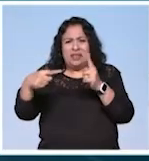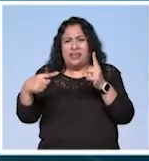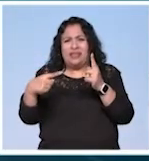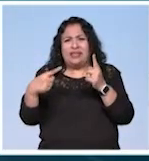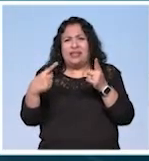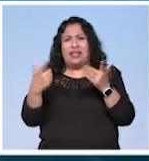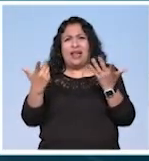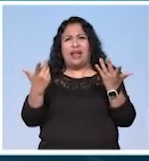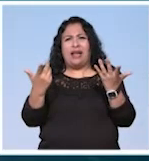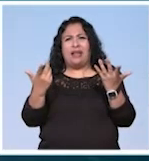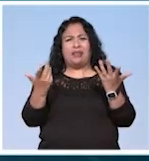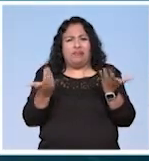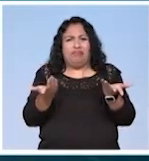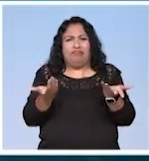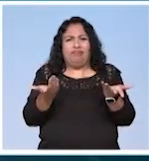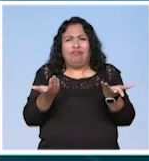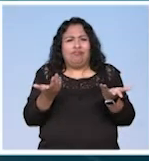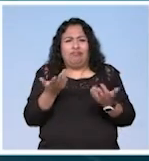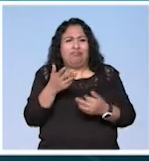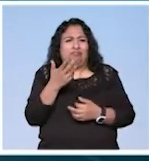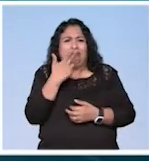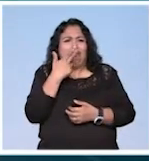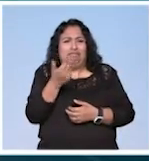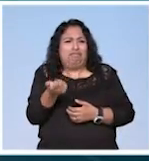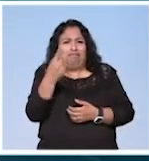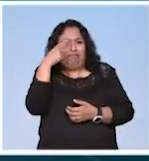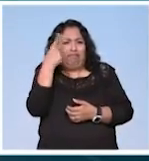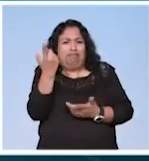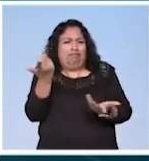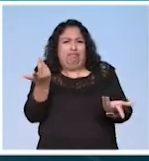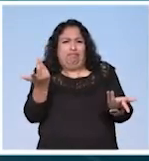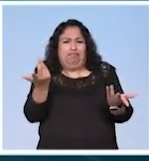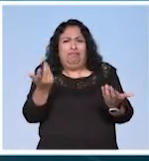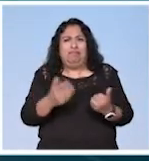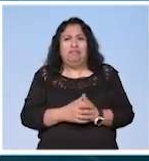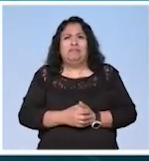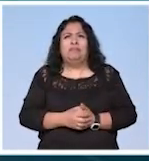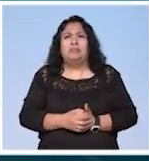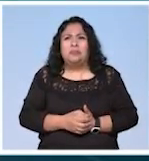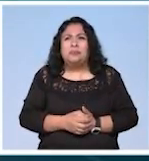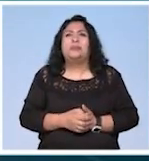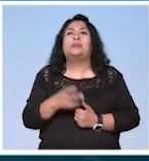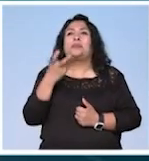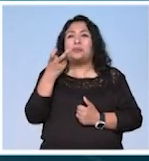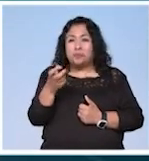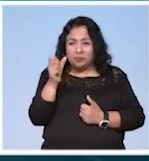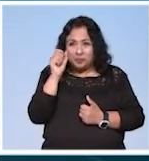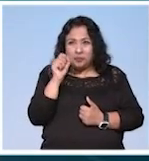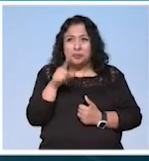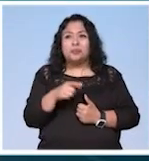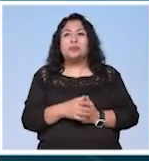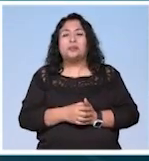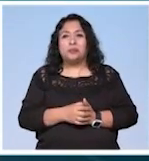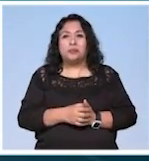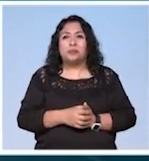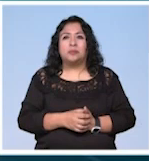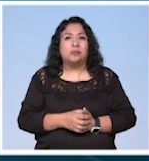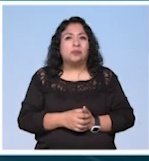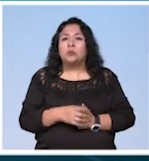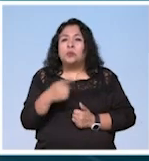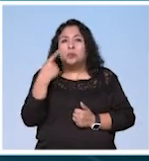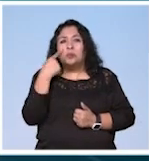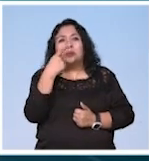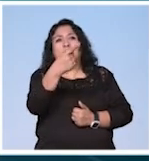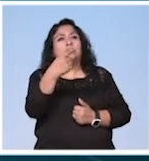de Meireles O sea no tiene no tiene sentido no es una obra también que al no